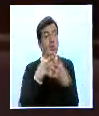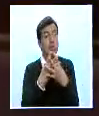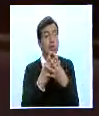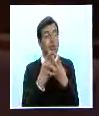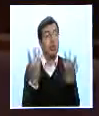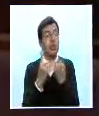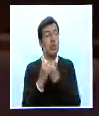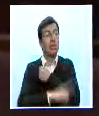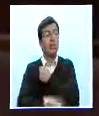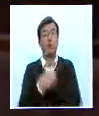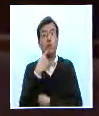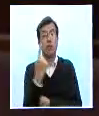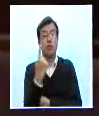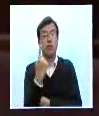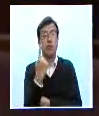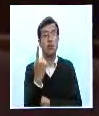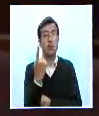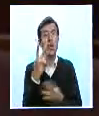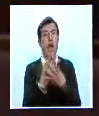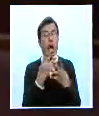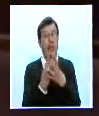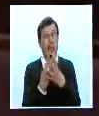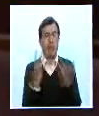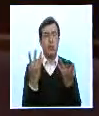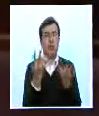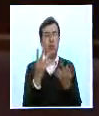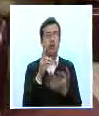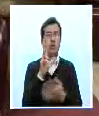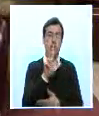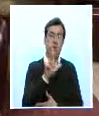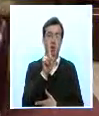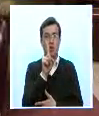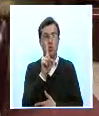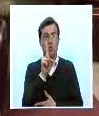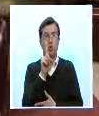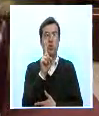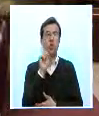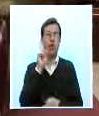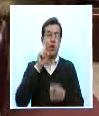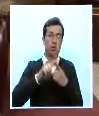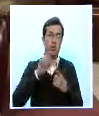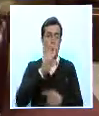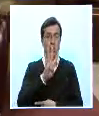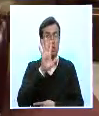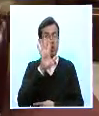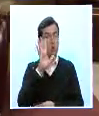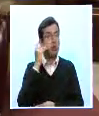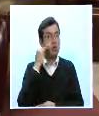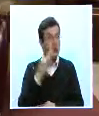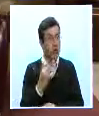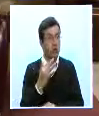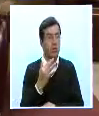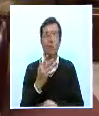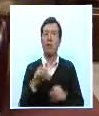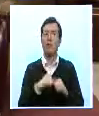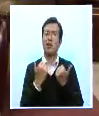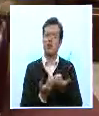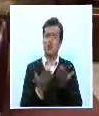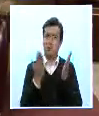un delito establece una pena de 31 a 45 días en este claramente sí y la mayoría de asambleístas